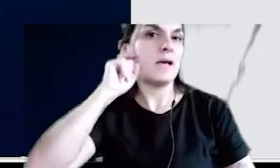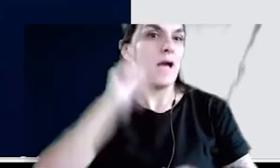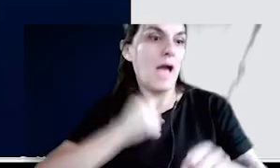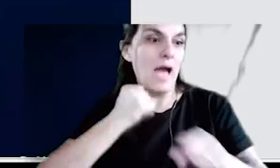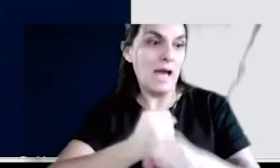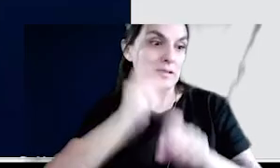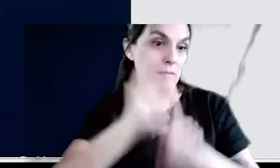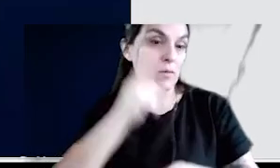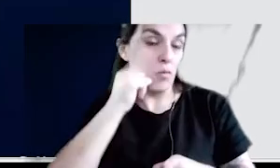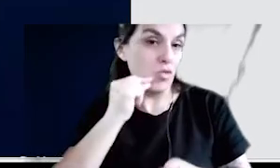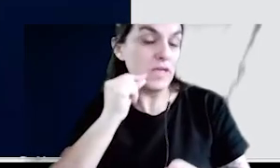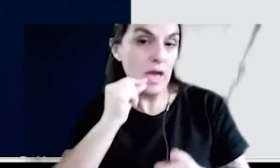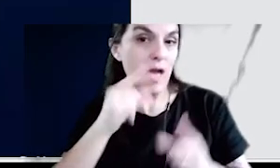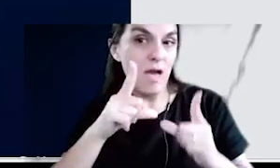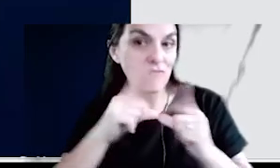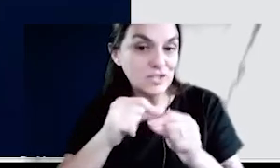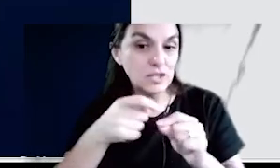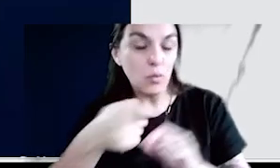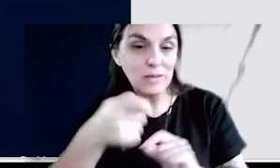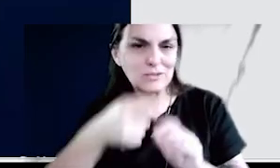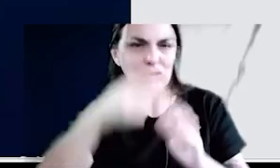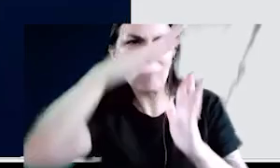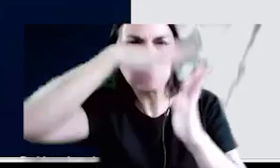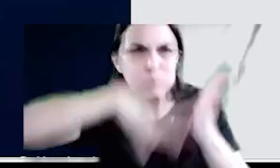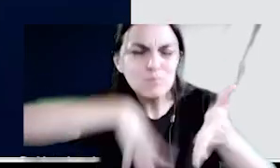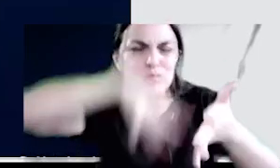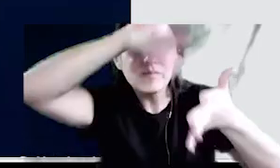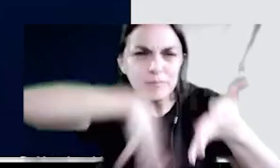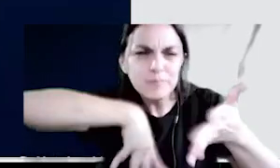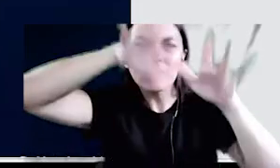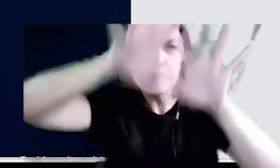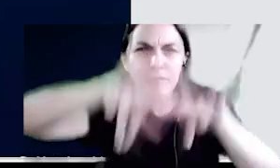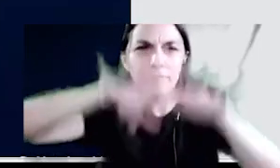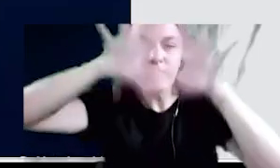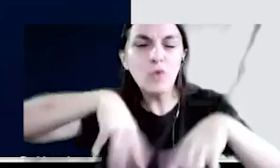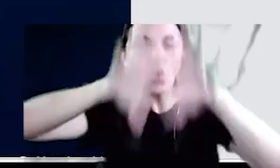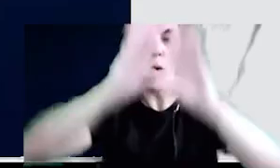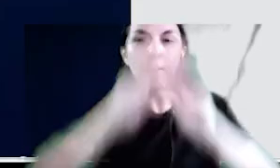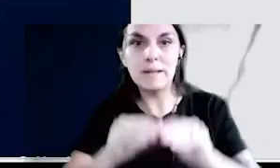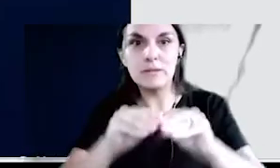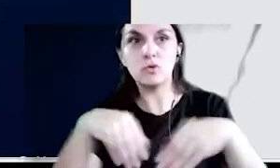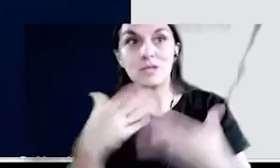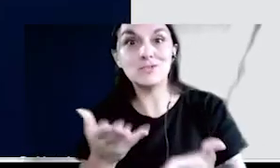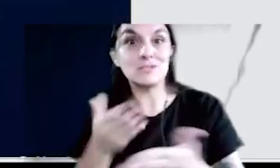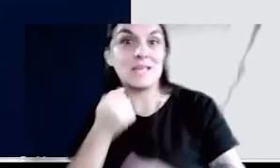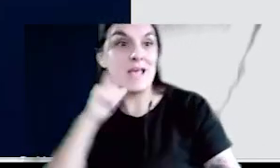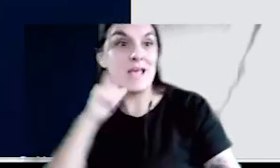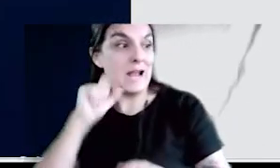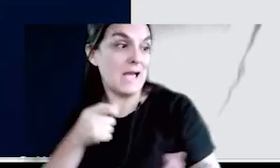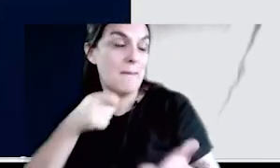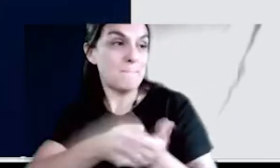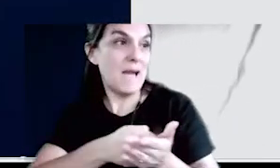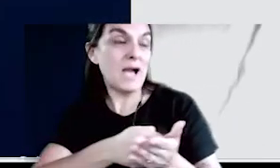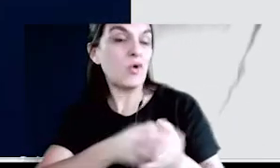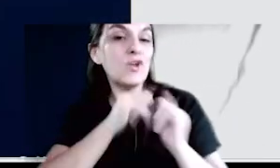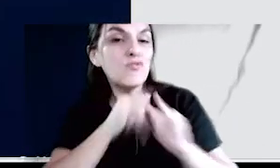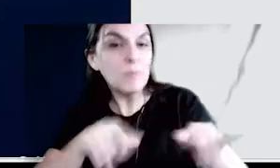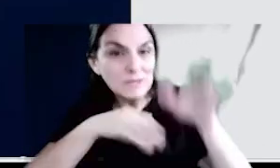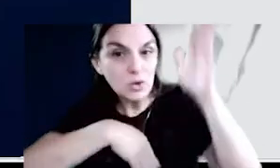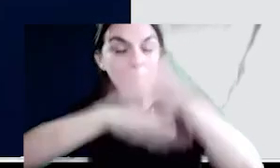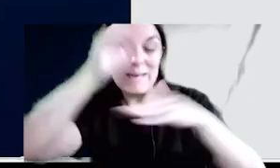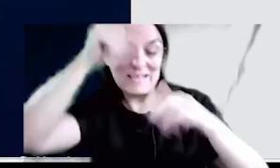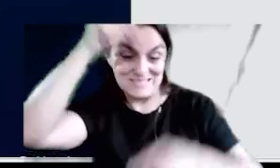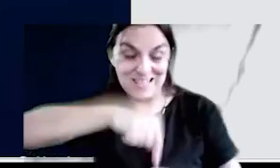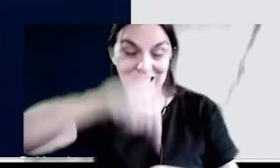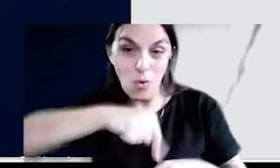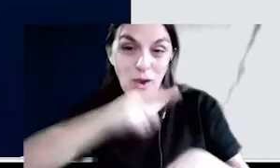van a hacer la fecha de jubilación. Porque así el organismo les liquida con la mejor información o la información más actualizada, como